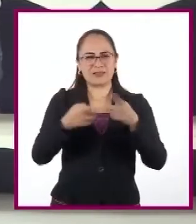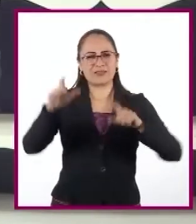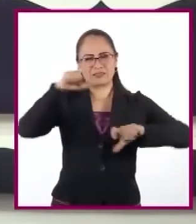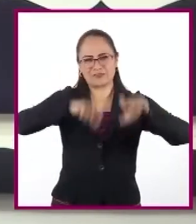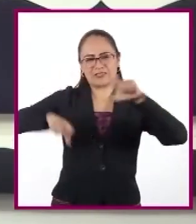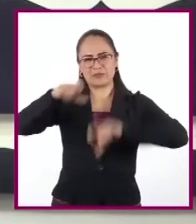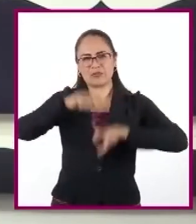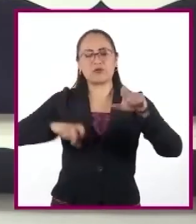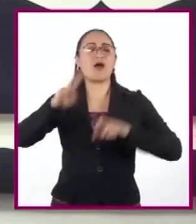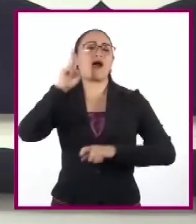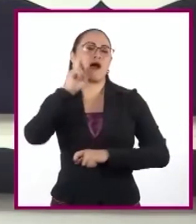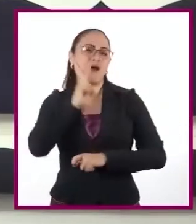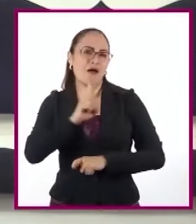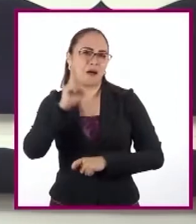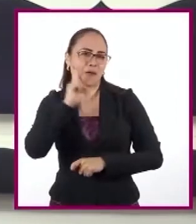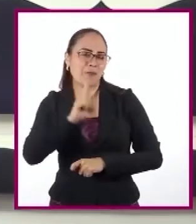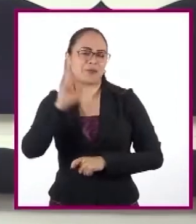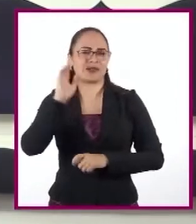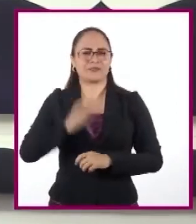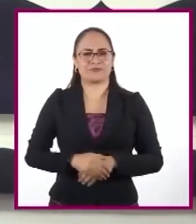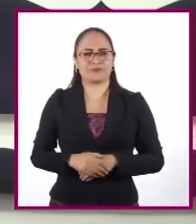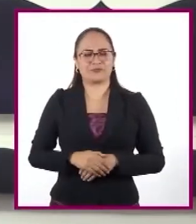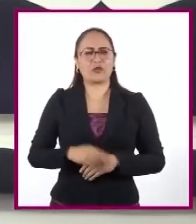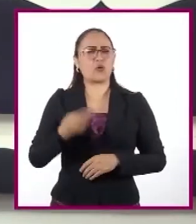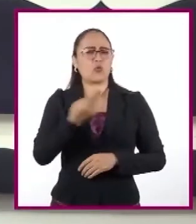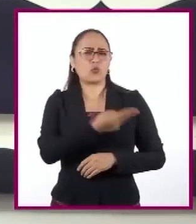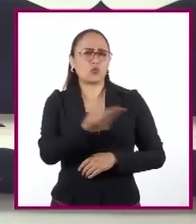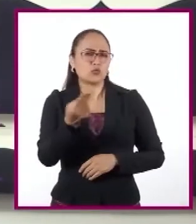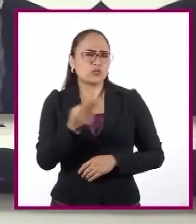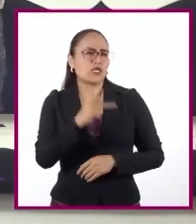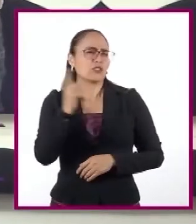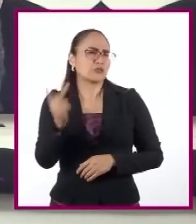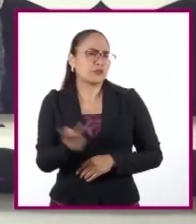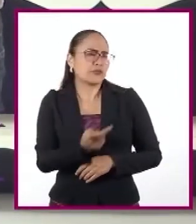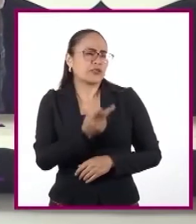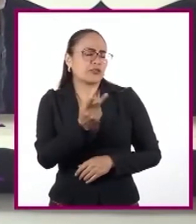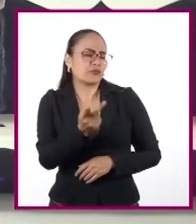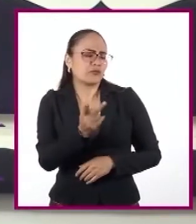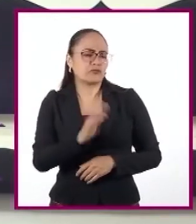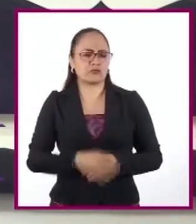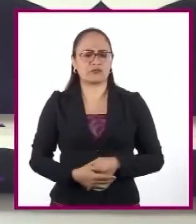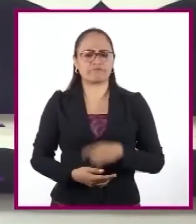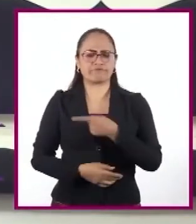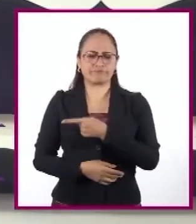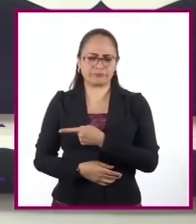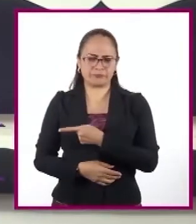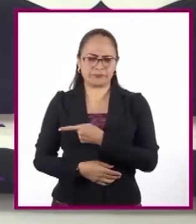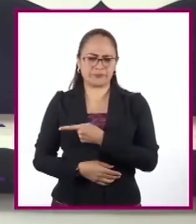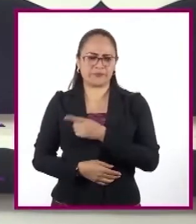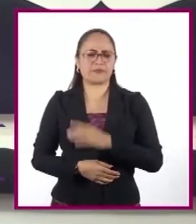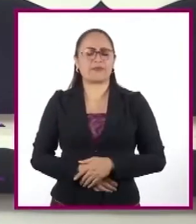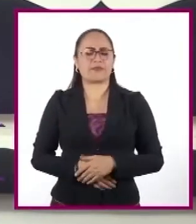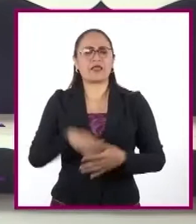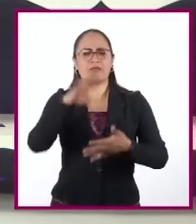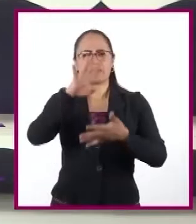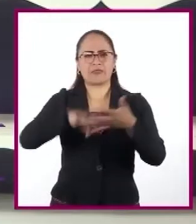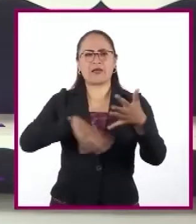descubrirlo. ¿Alguna vez se han cuestionado ¿Qué es la tabla periódica de los